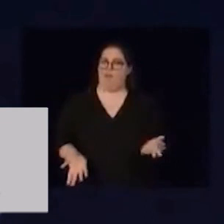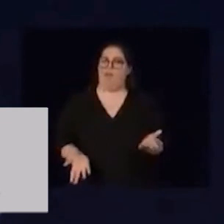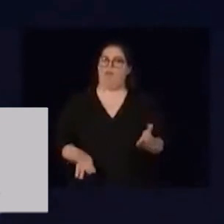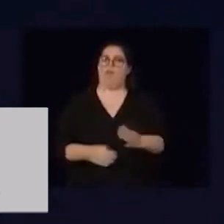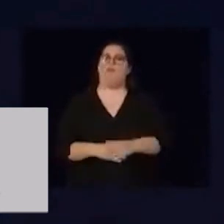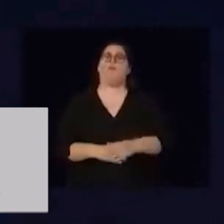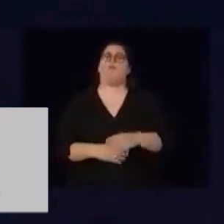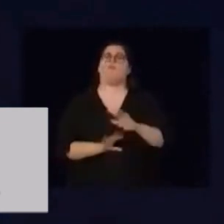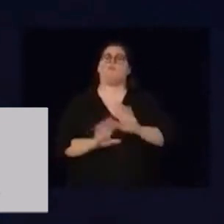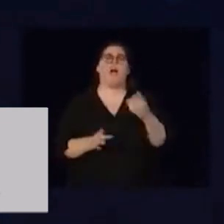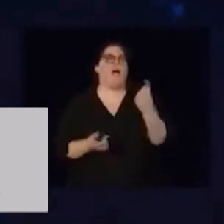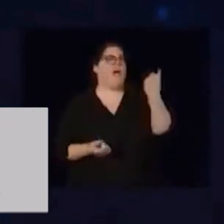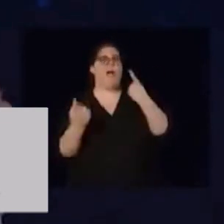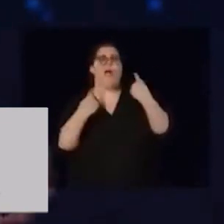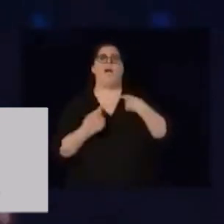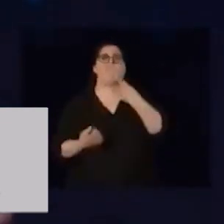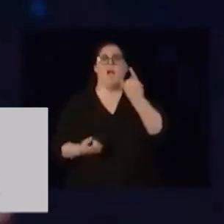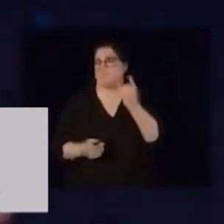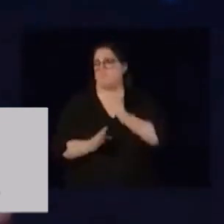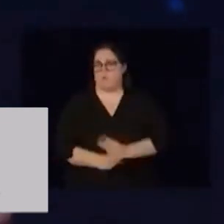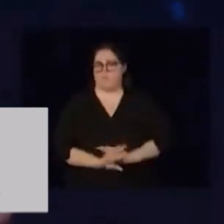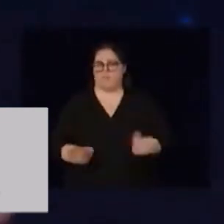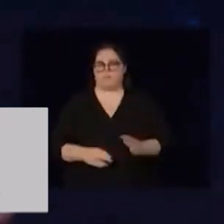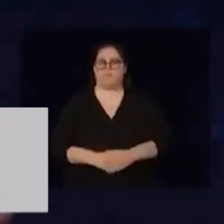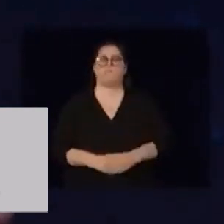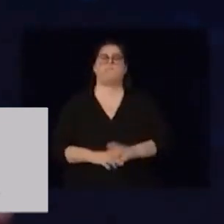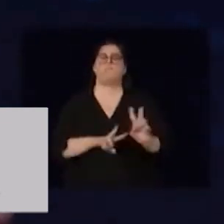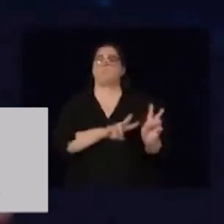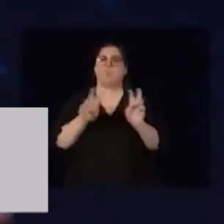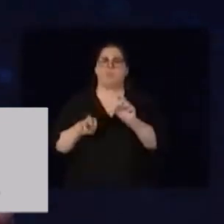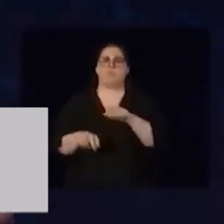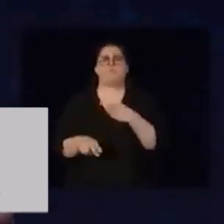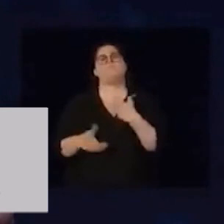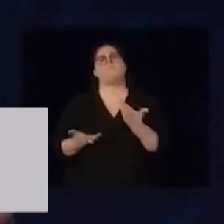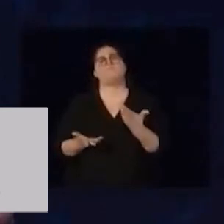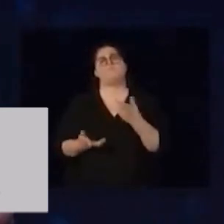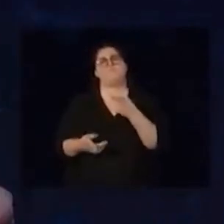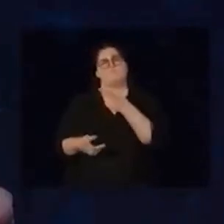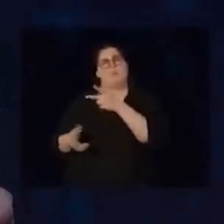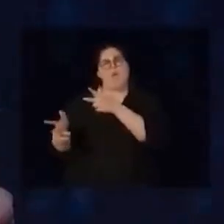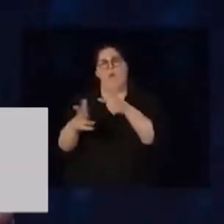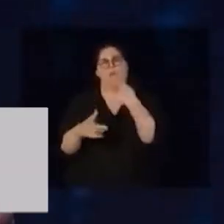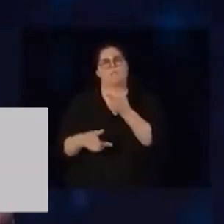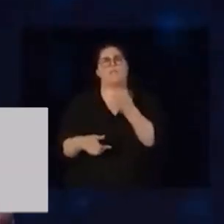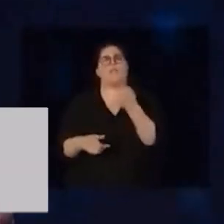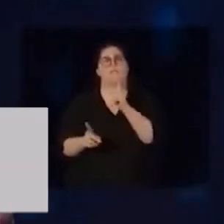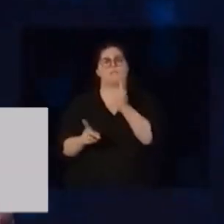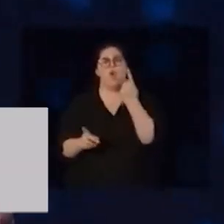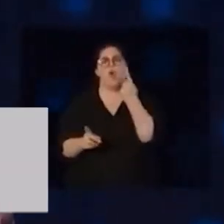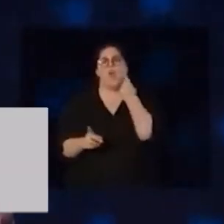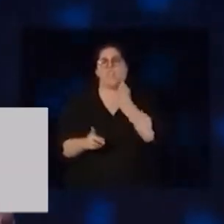y convivencia, a la vez que advirtió que va a terminar con piquetes y toma de tierras. Esa tragedia tan